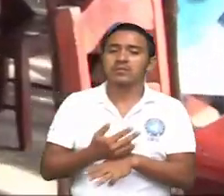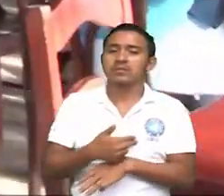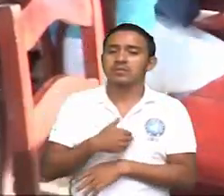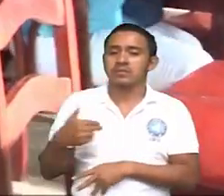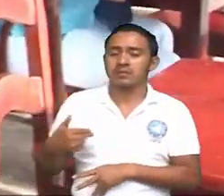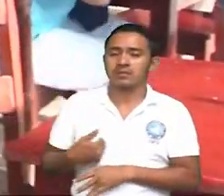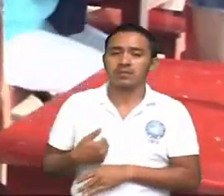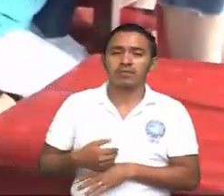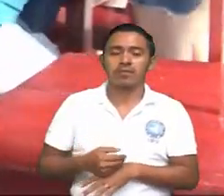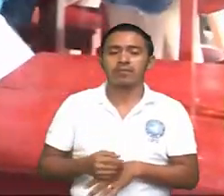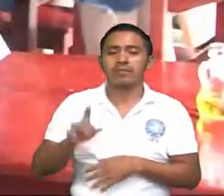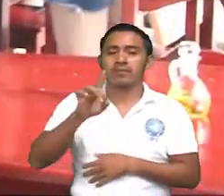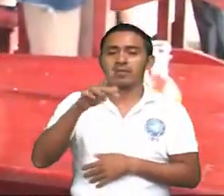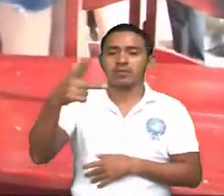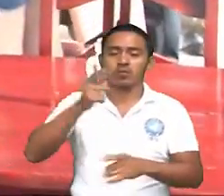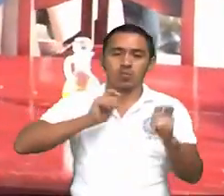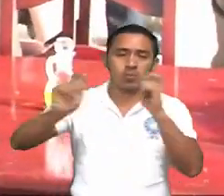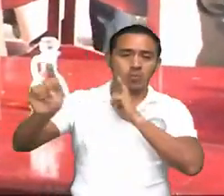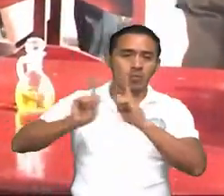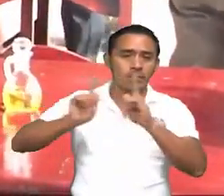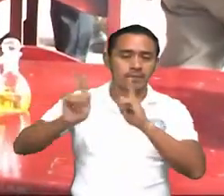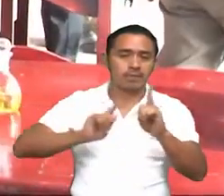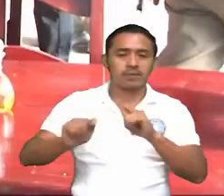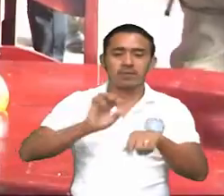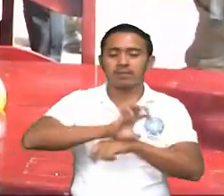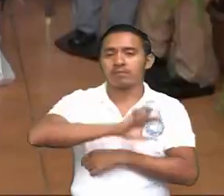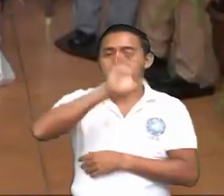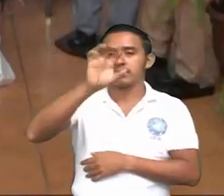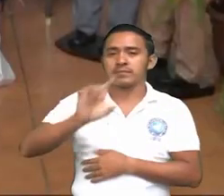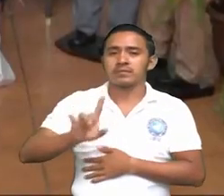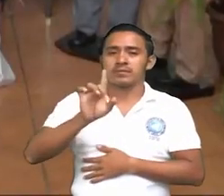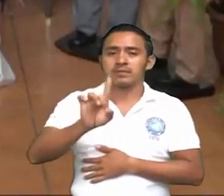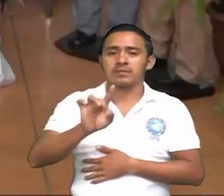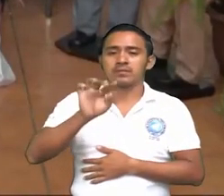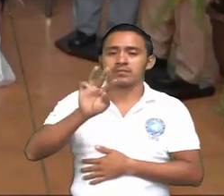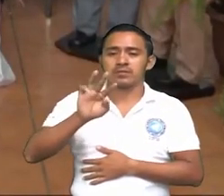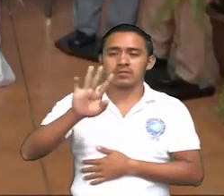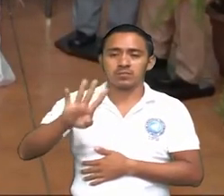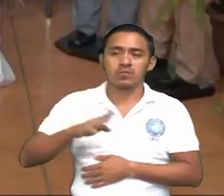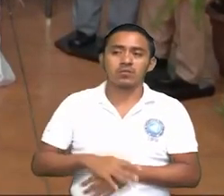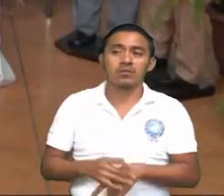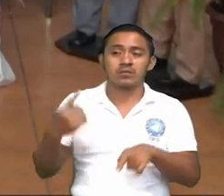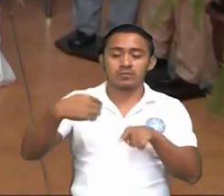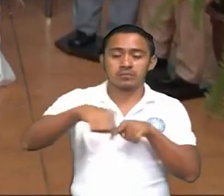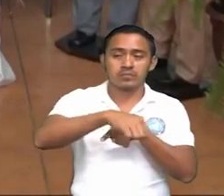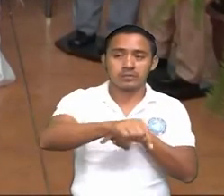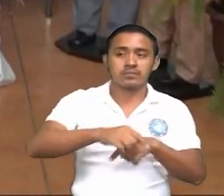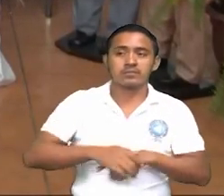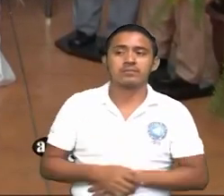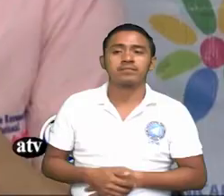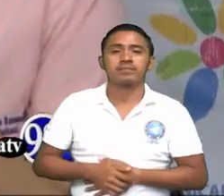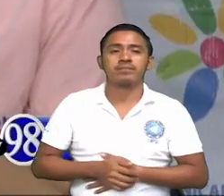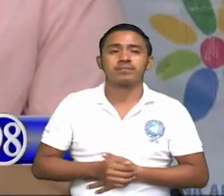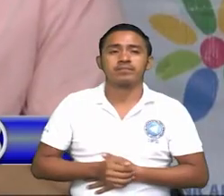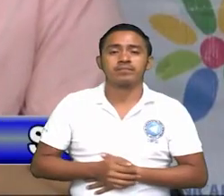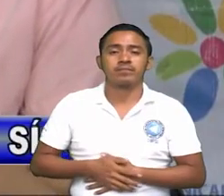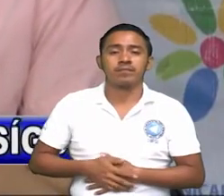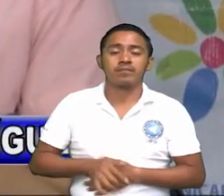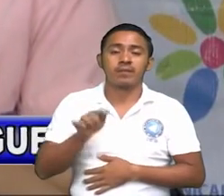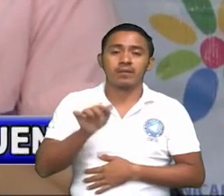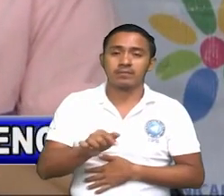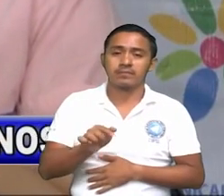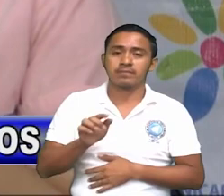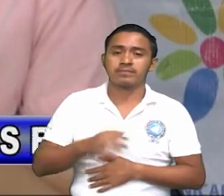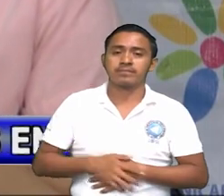realizaron un total de 18 concursos departamentales y 134 concursos municipales. En este